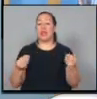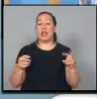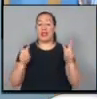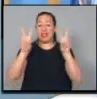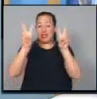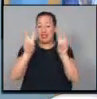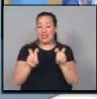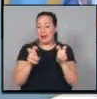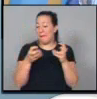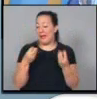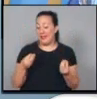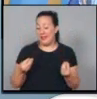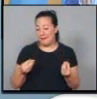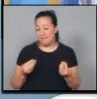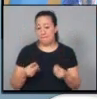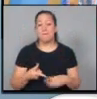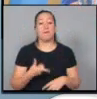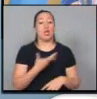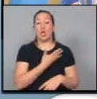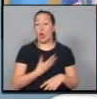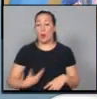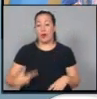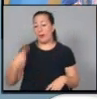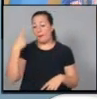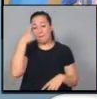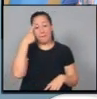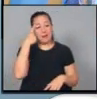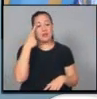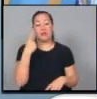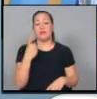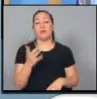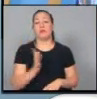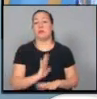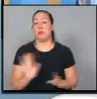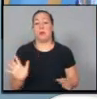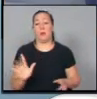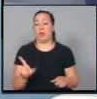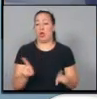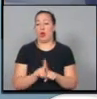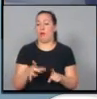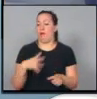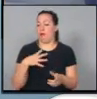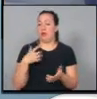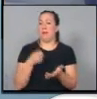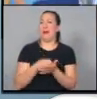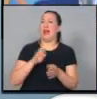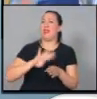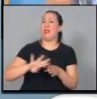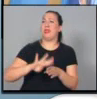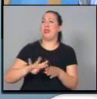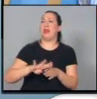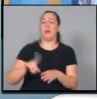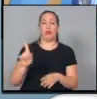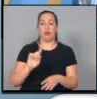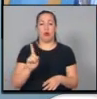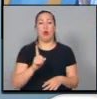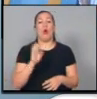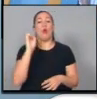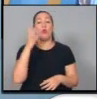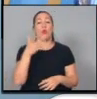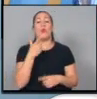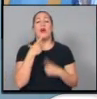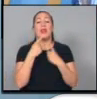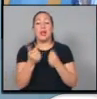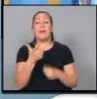fricción en que desde el gobierno consideran que no le deben nada a los clubes y los clubes están reclamando 350 millones de